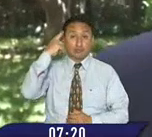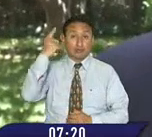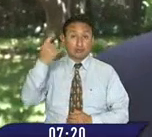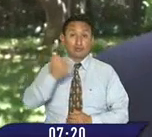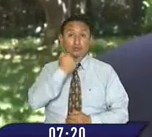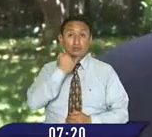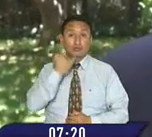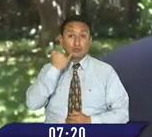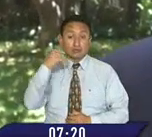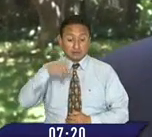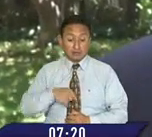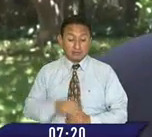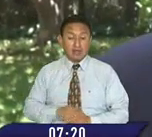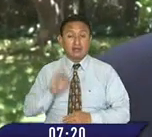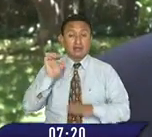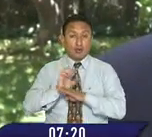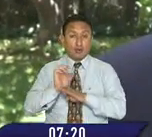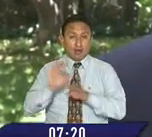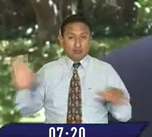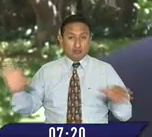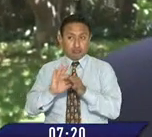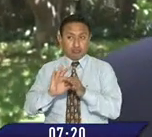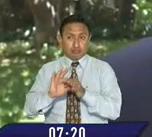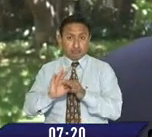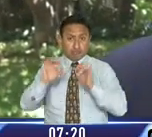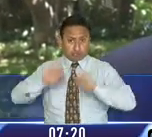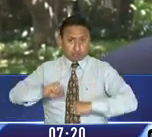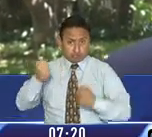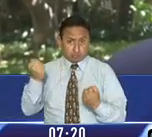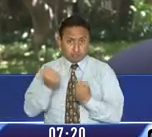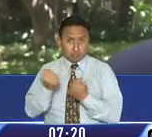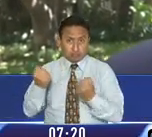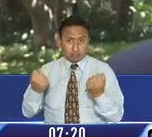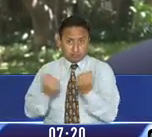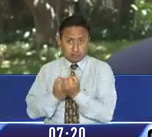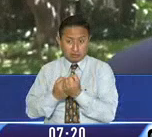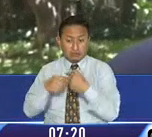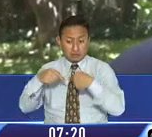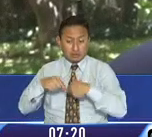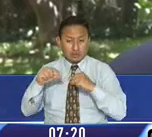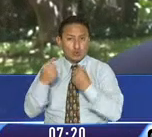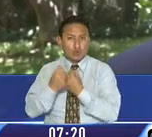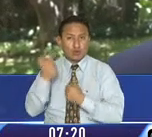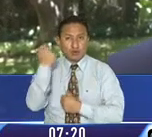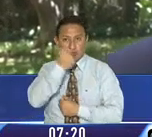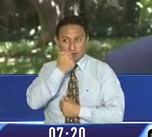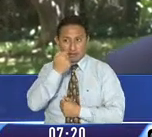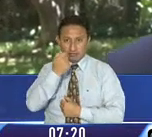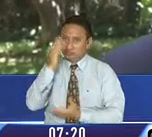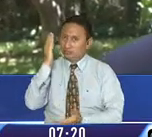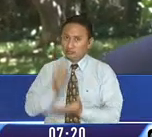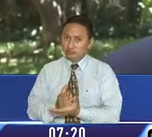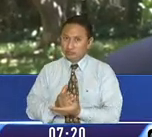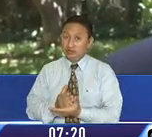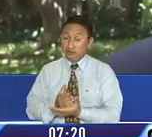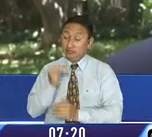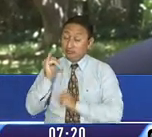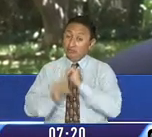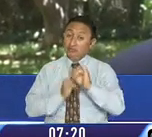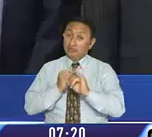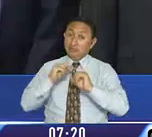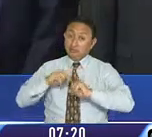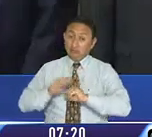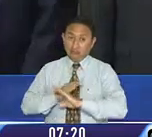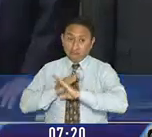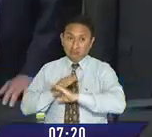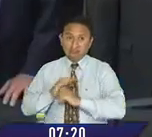muy comprometido con el Ecuador en esta lucha contra las estructuras criminales que ya no son solamente locales, sino transnacionales.